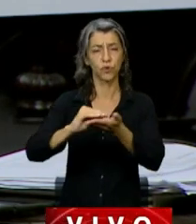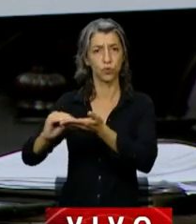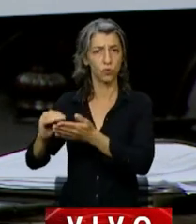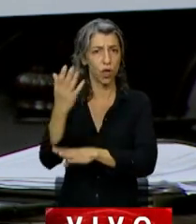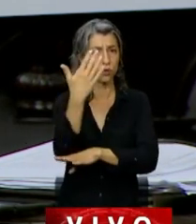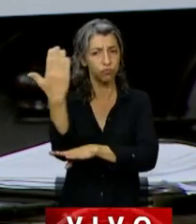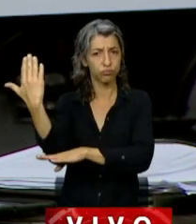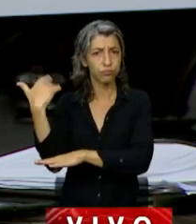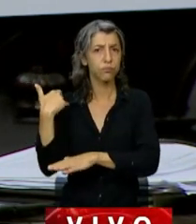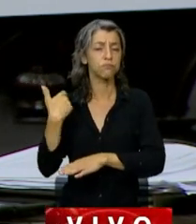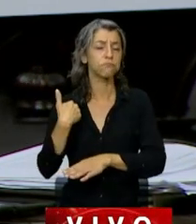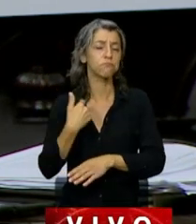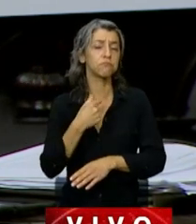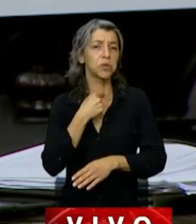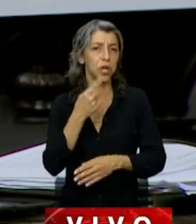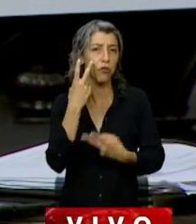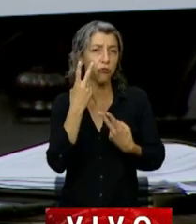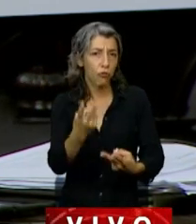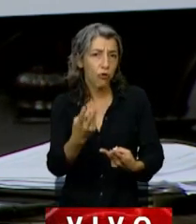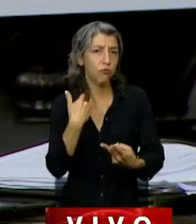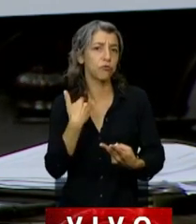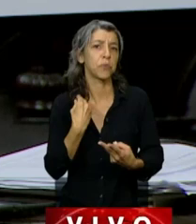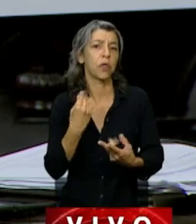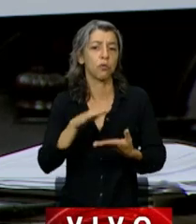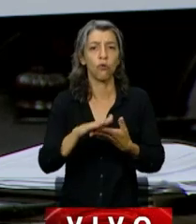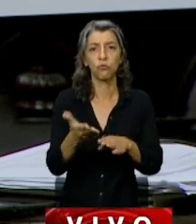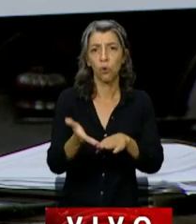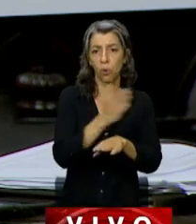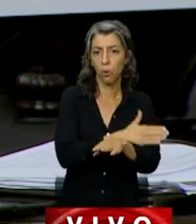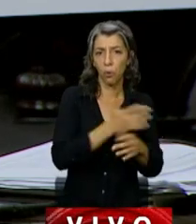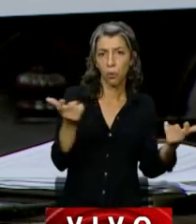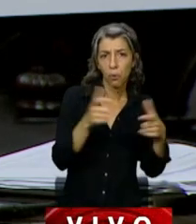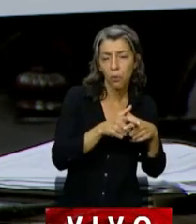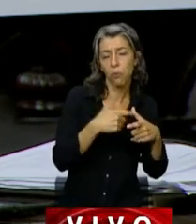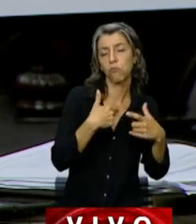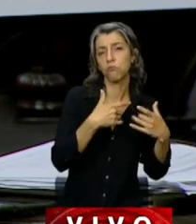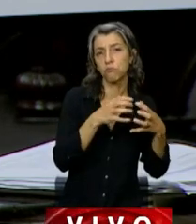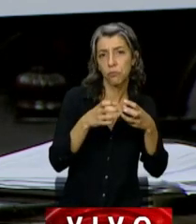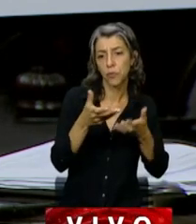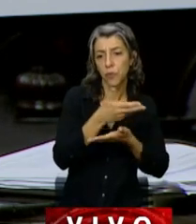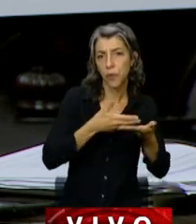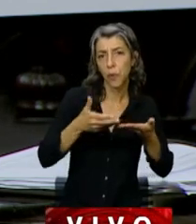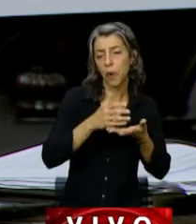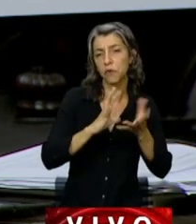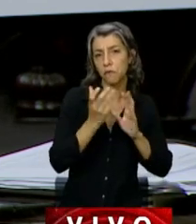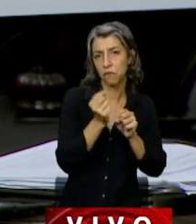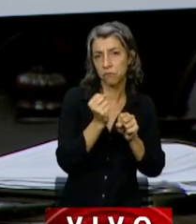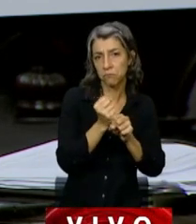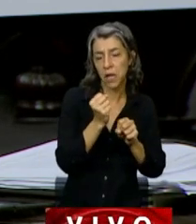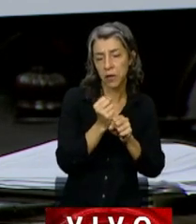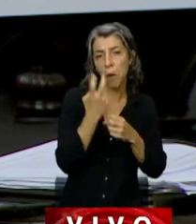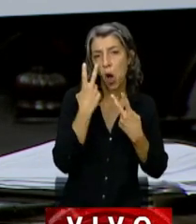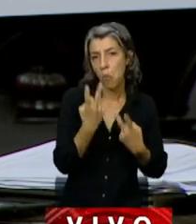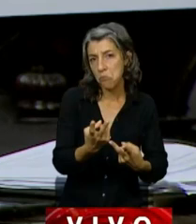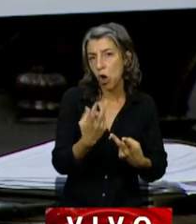reconocer lo virtuoso que fue todo el proceso de discusión, de debate del presupuesto, tanto en la persona de